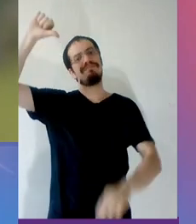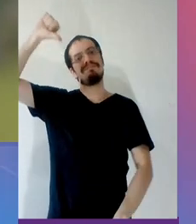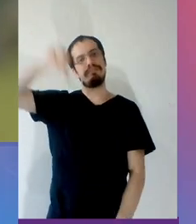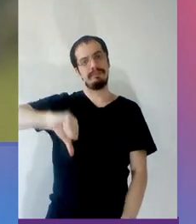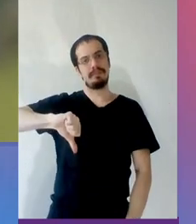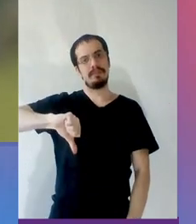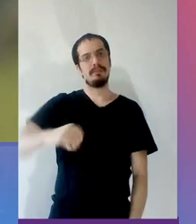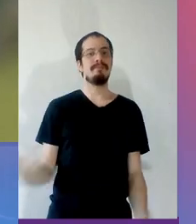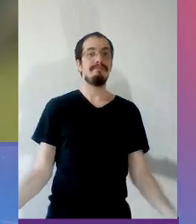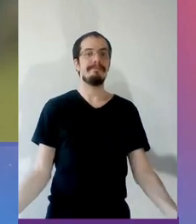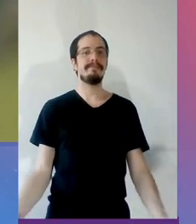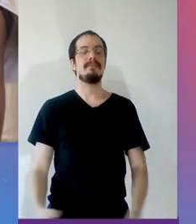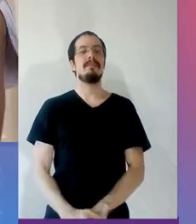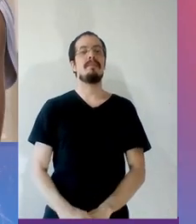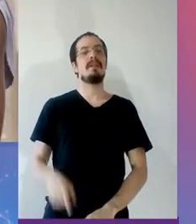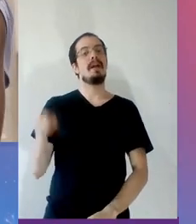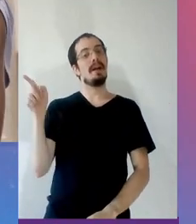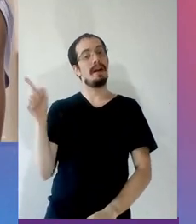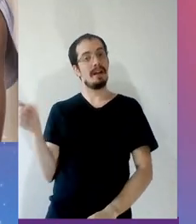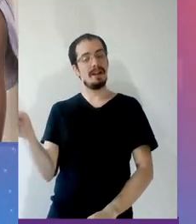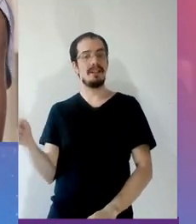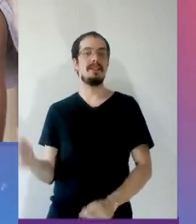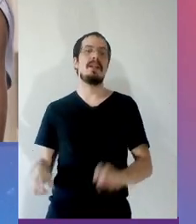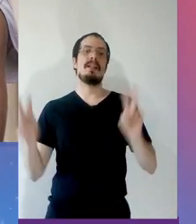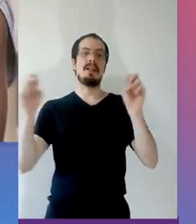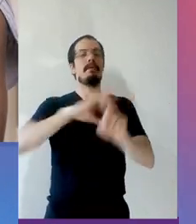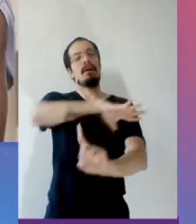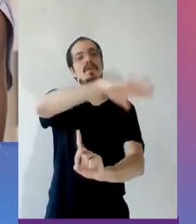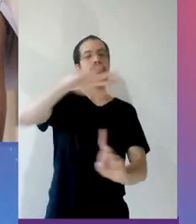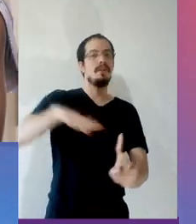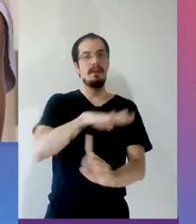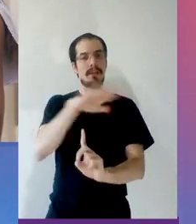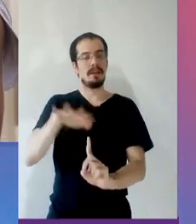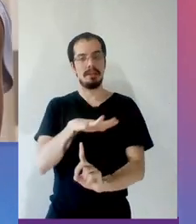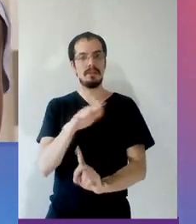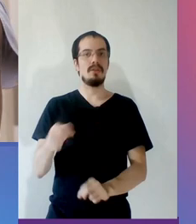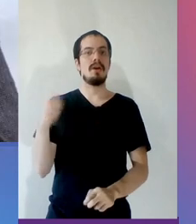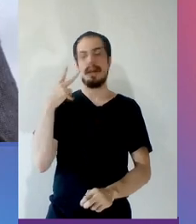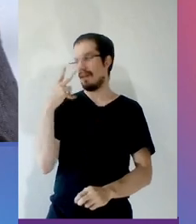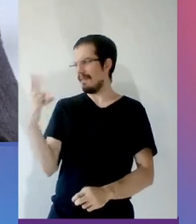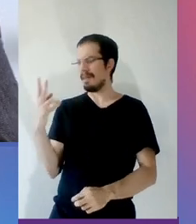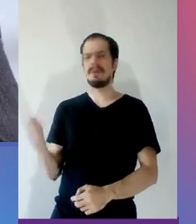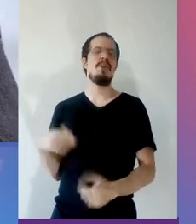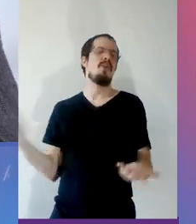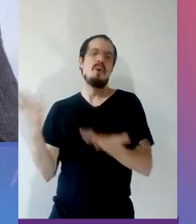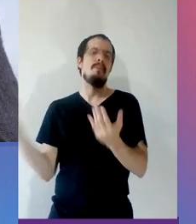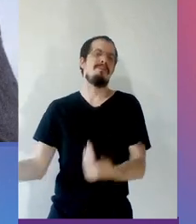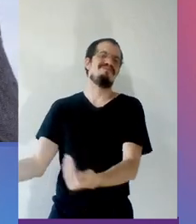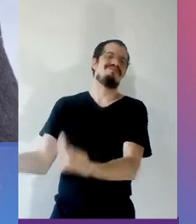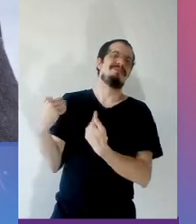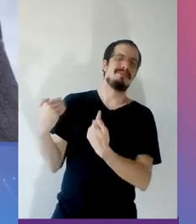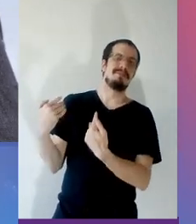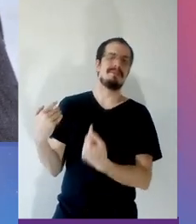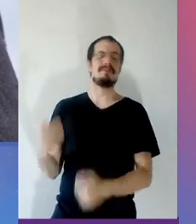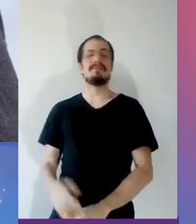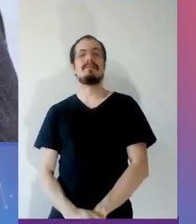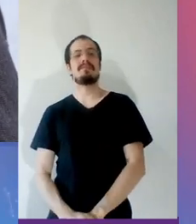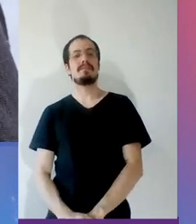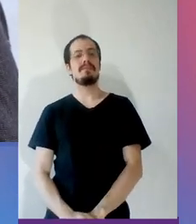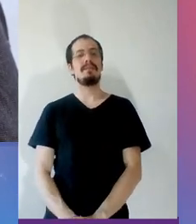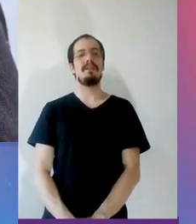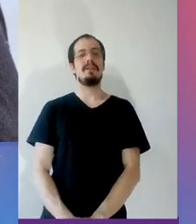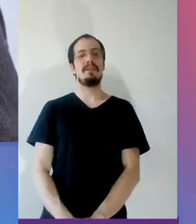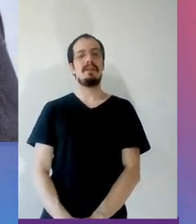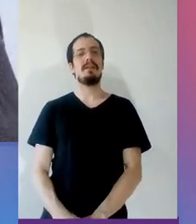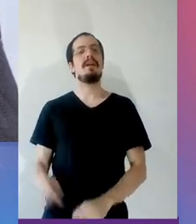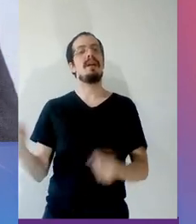Entonces, todo este contexto que se dio, ¿en dónde impacta? ¿Ya? Principalmente creo en la